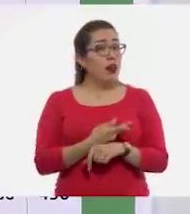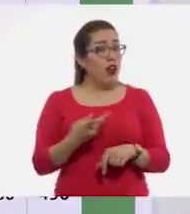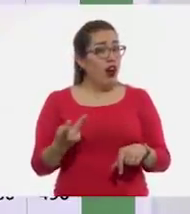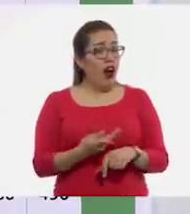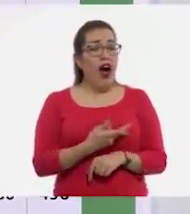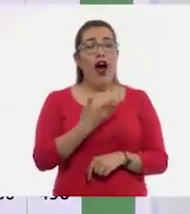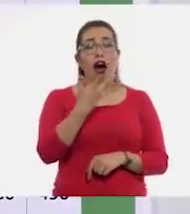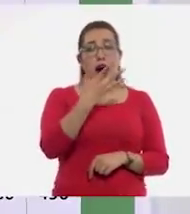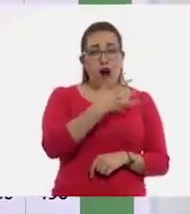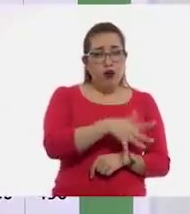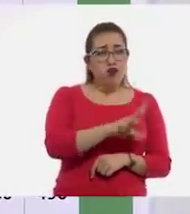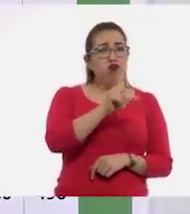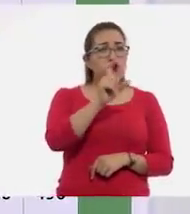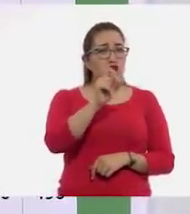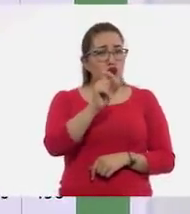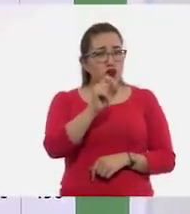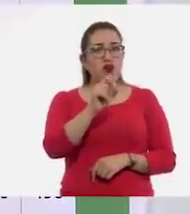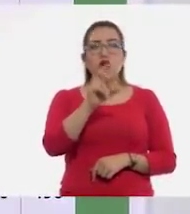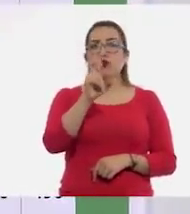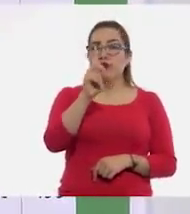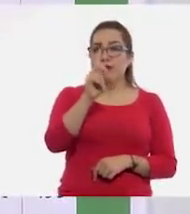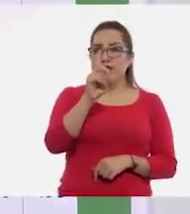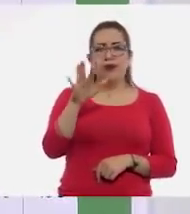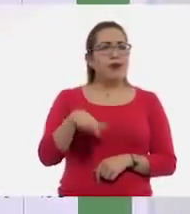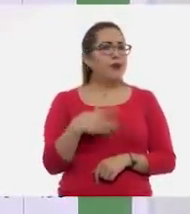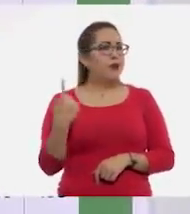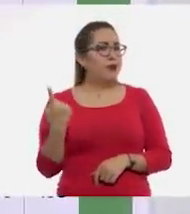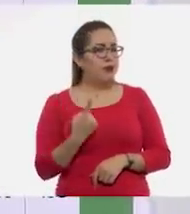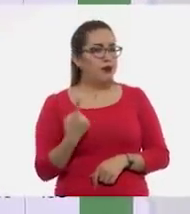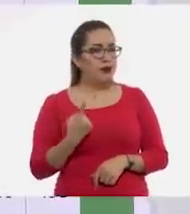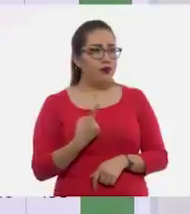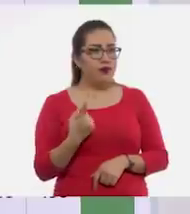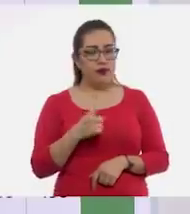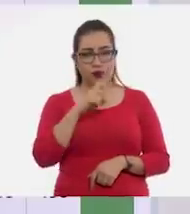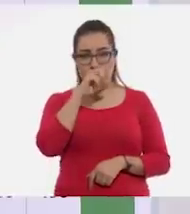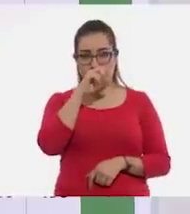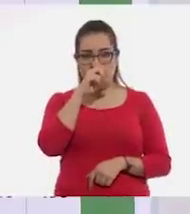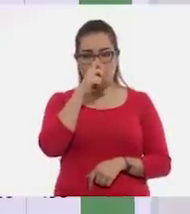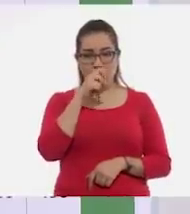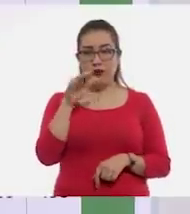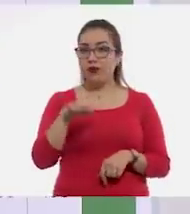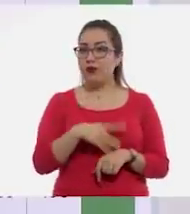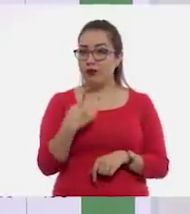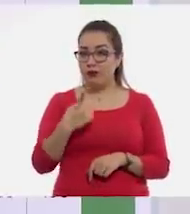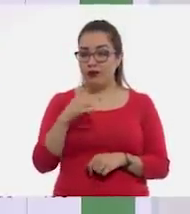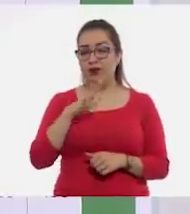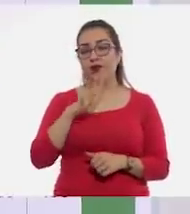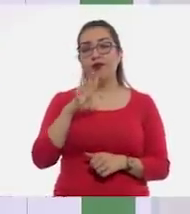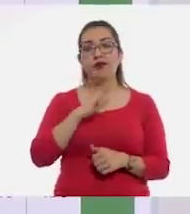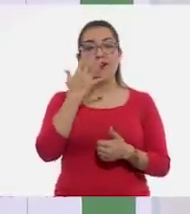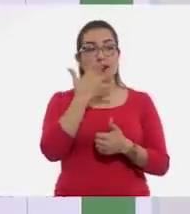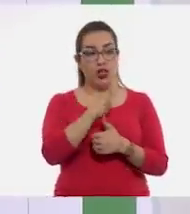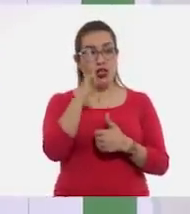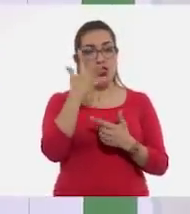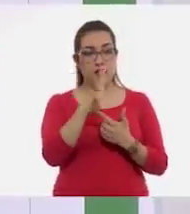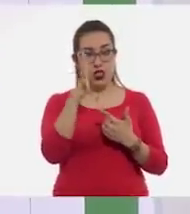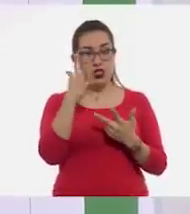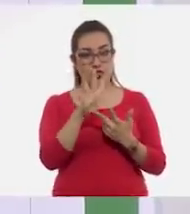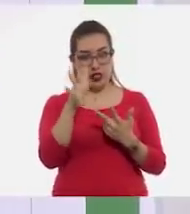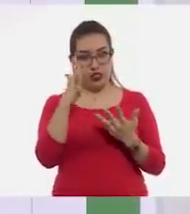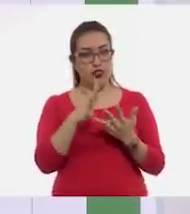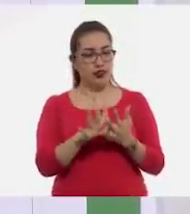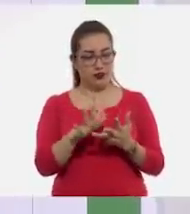30. Seguiría el 40. ¿Pero por qué? Porque estamos de 10, contando de 10 en 10 o agregando de 10 en 10. Muy